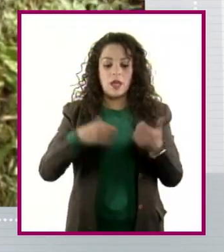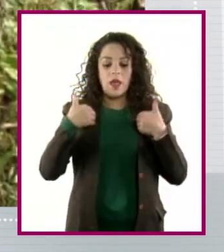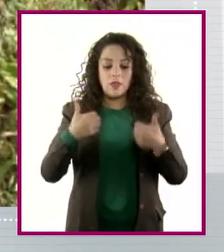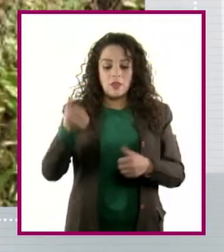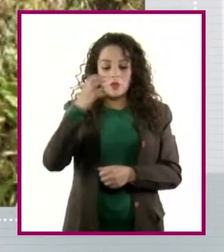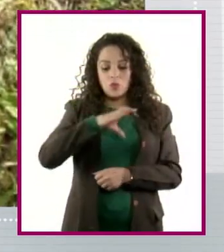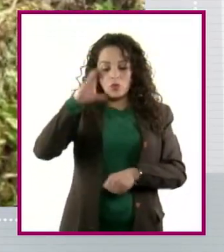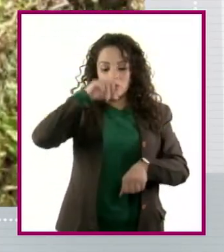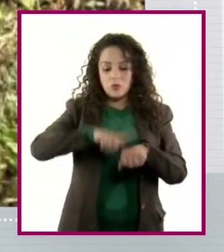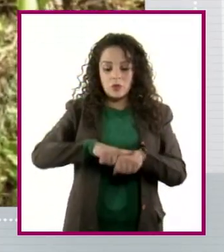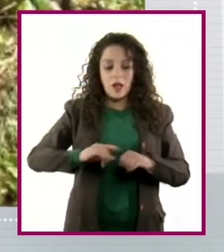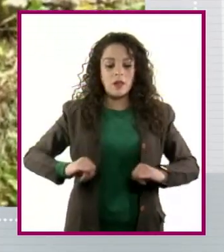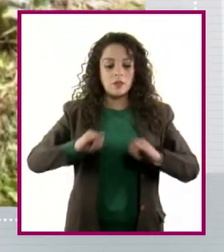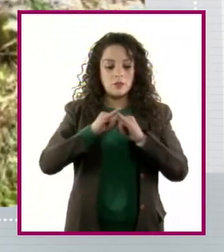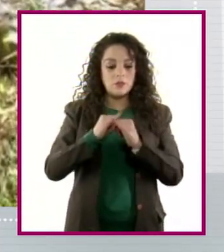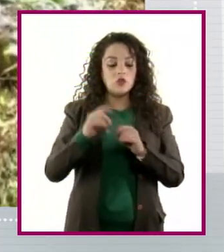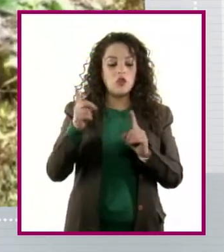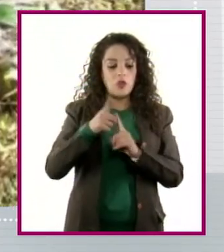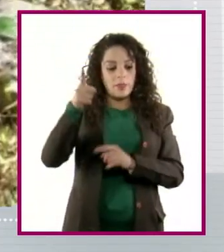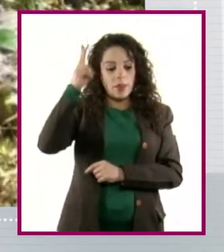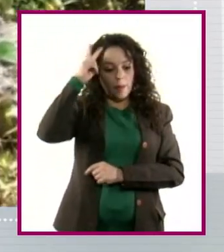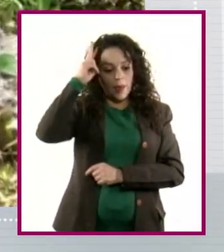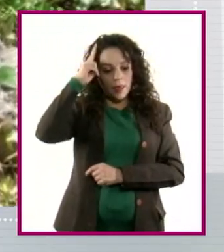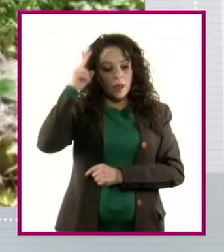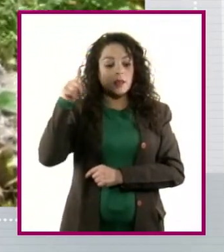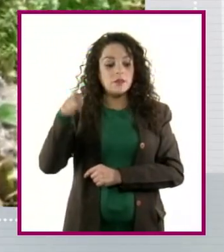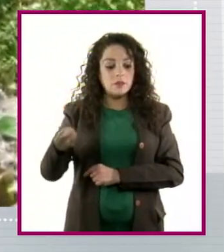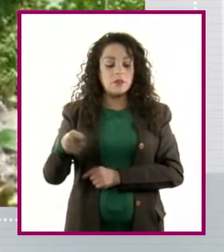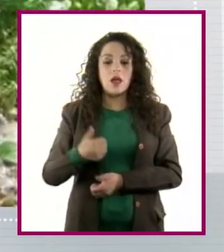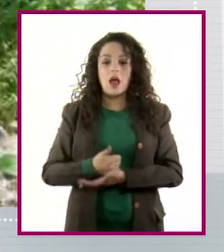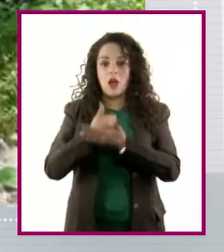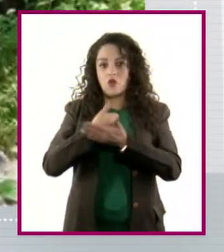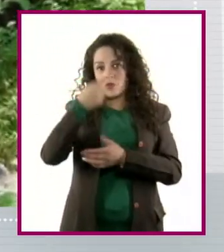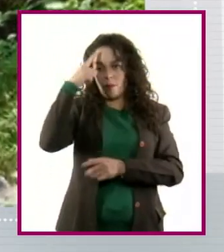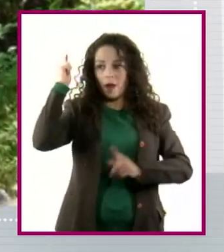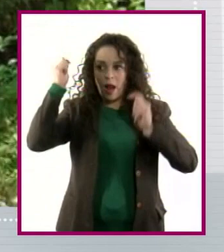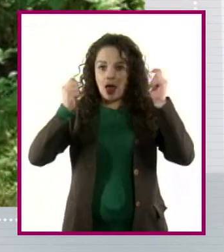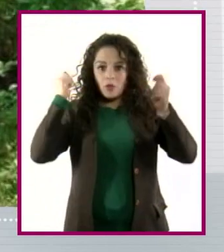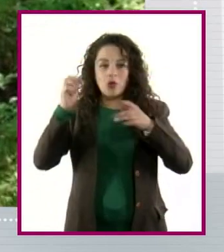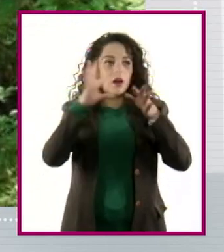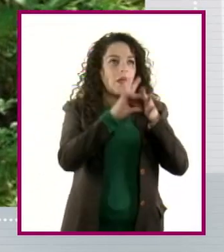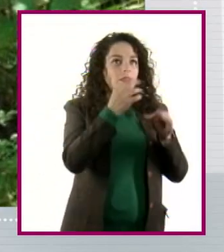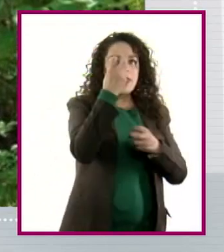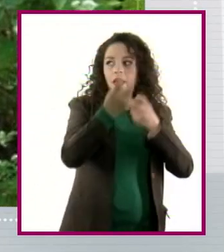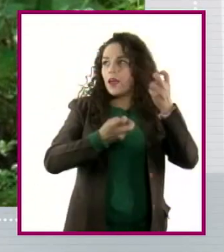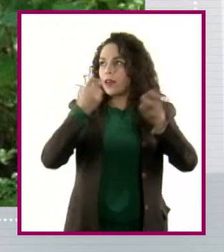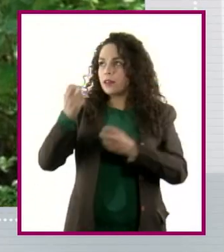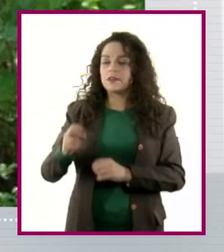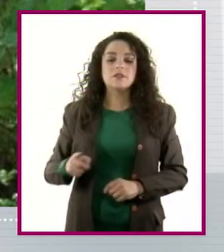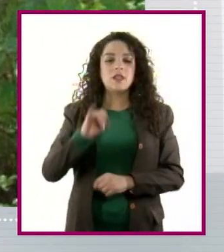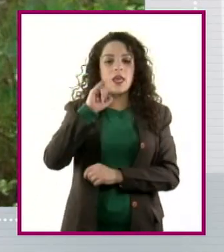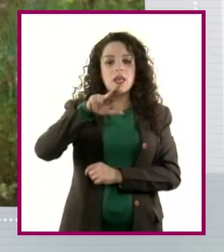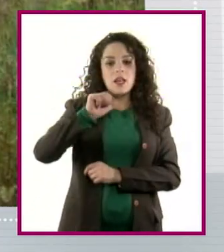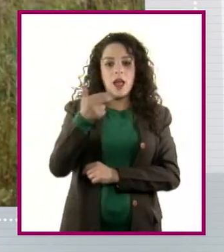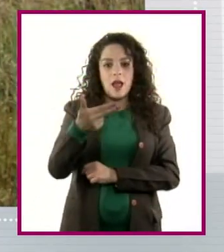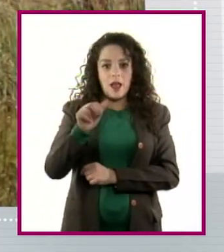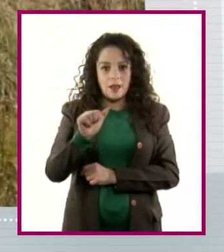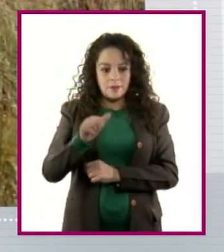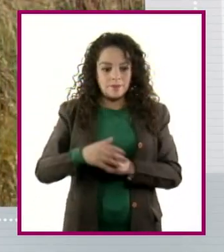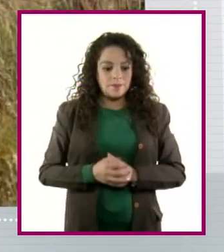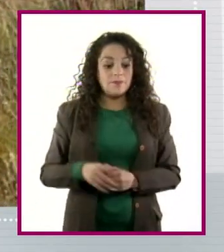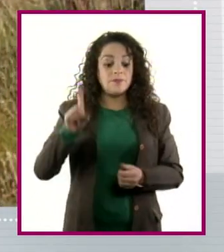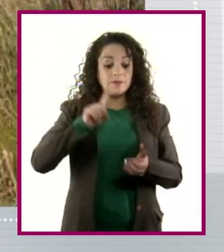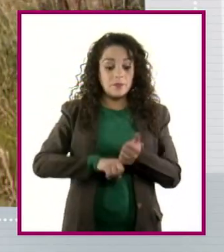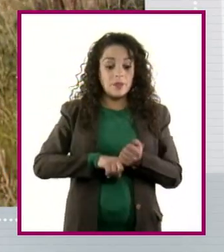en el Instituto Nacional de Bellas Artes, guía de turistas en Malinalco en el Instituto Nacional de Antropología e Historia y vigía